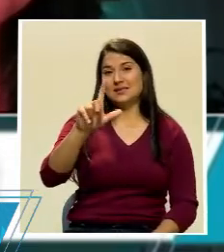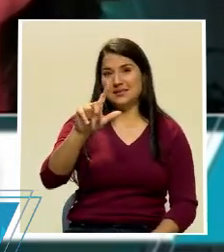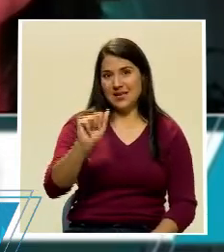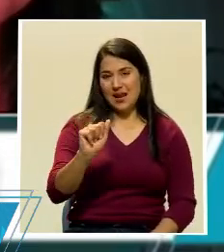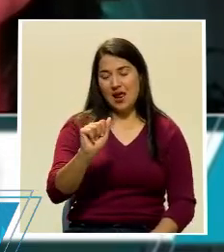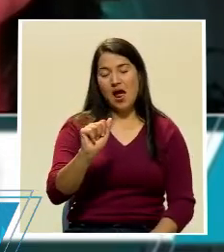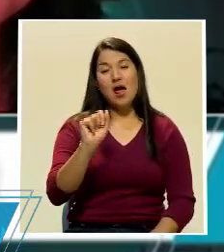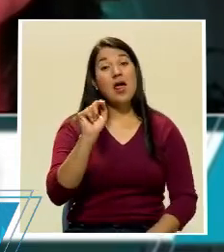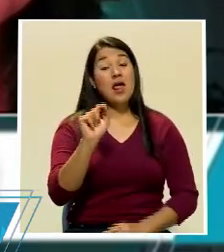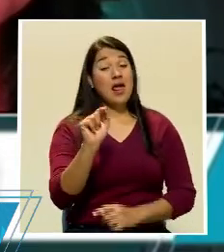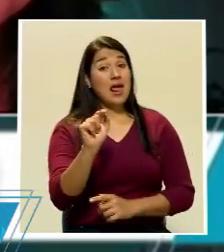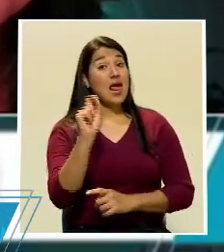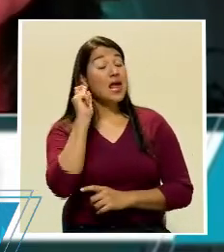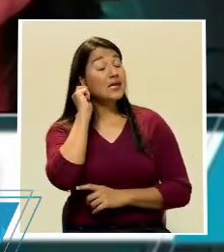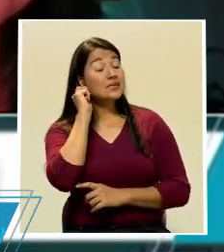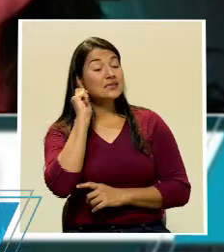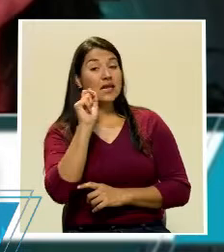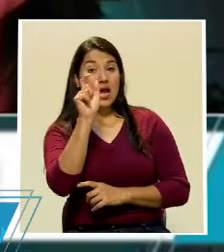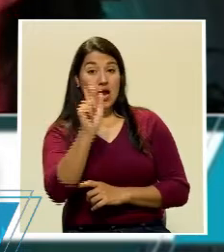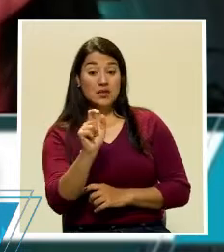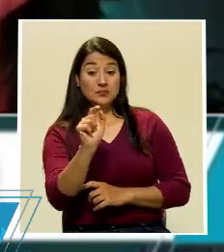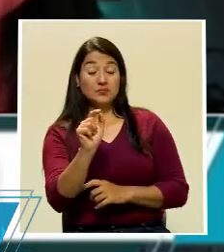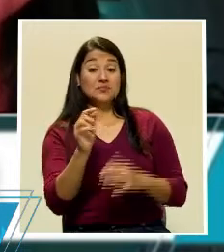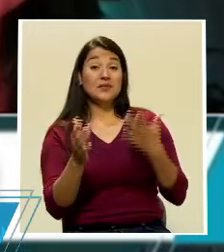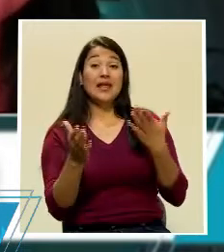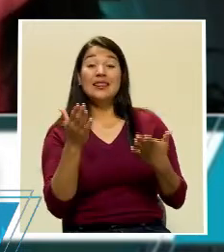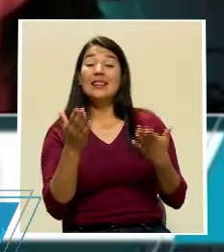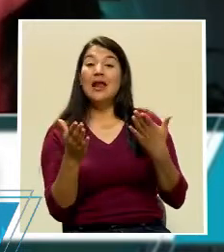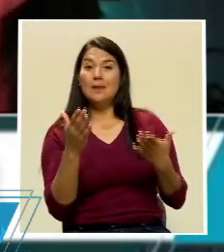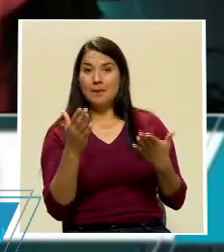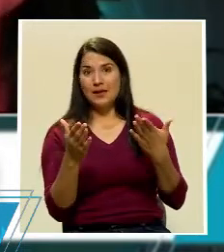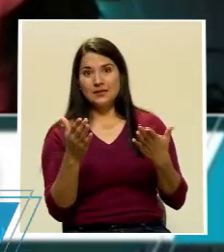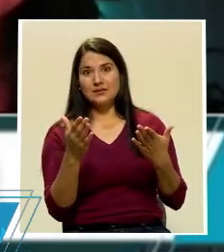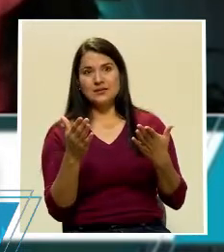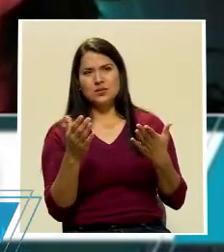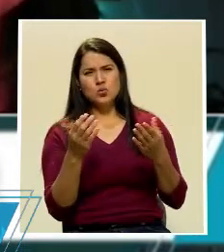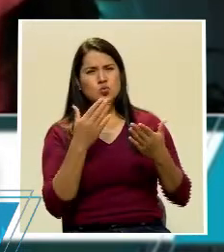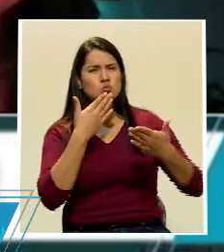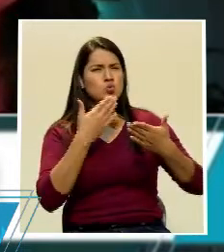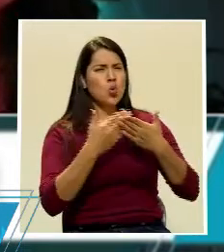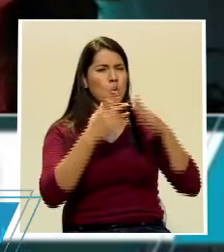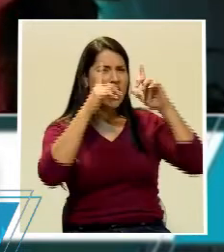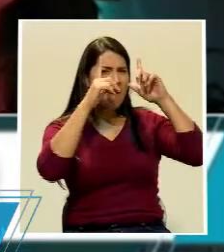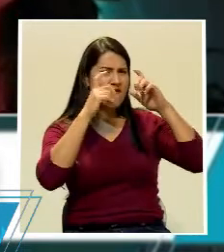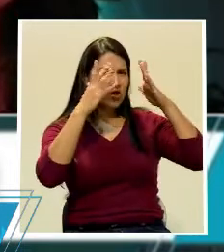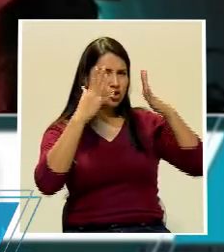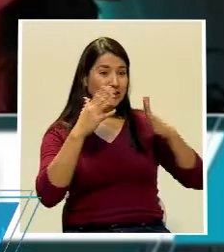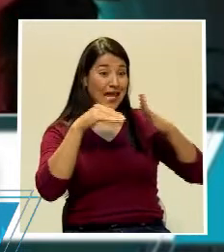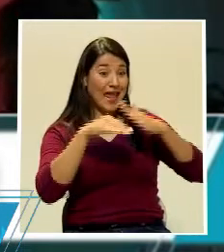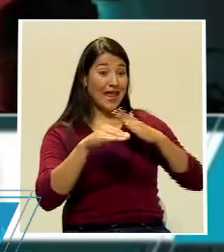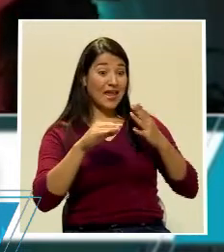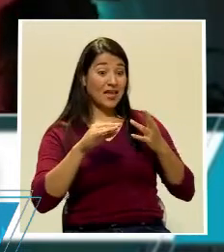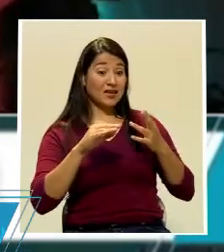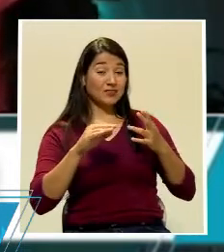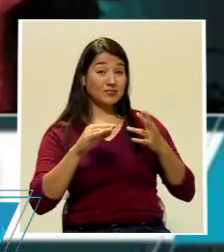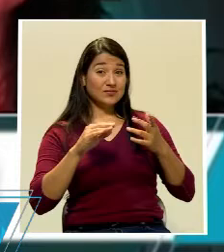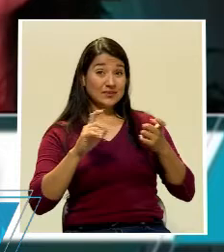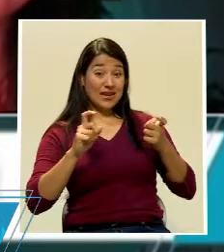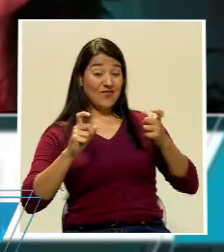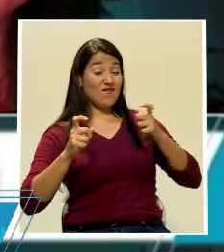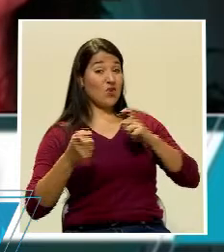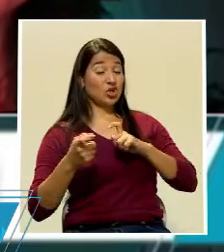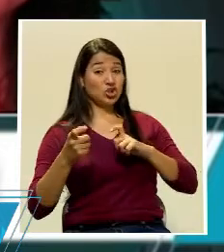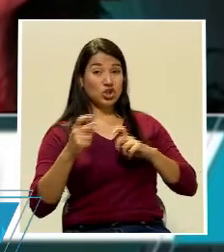Ella fue quizás la gran fotógrafa de la Revolución Nicaragüense,